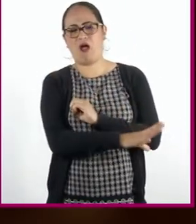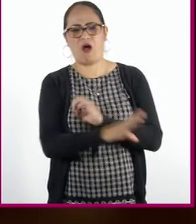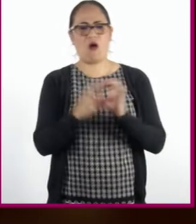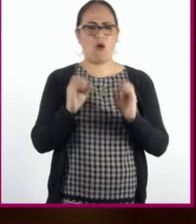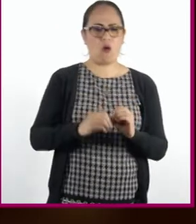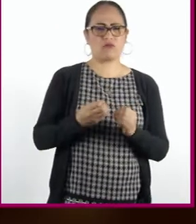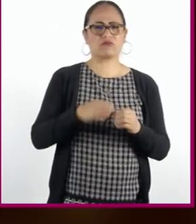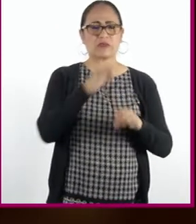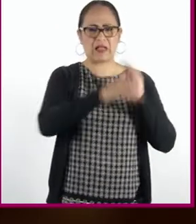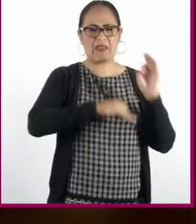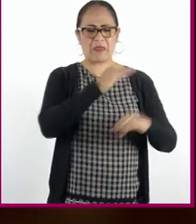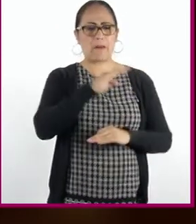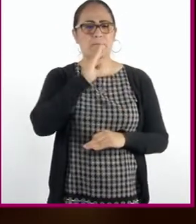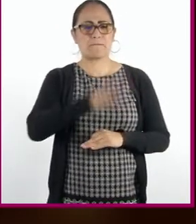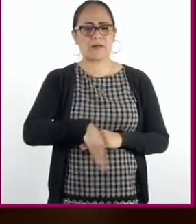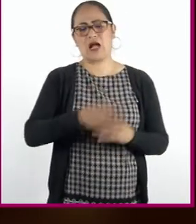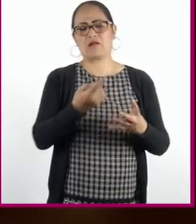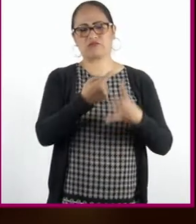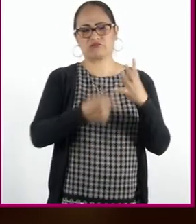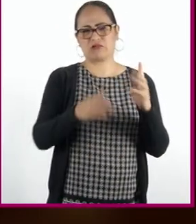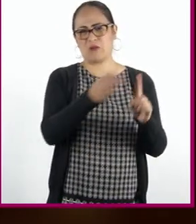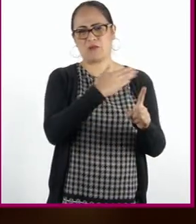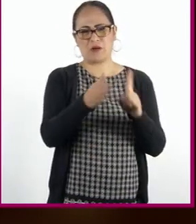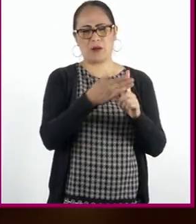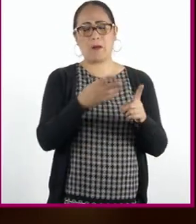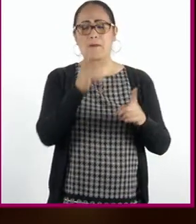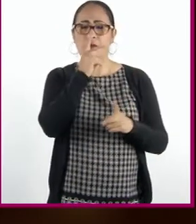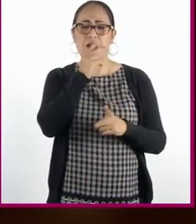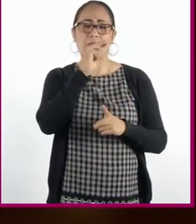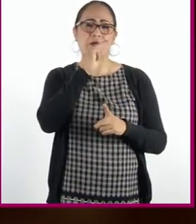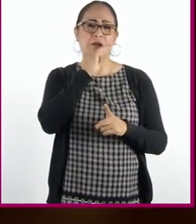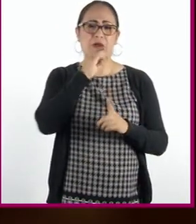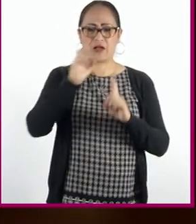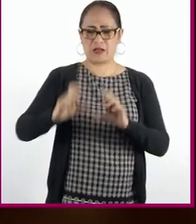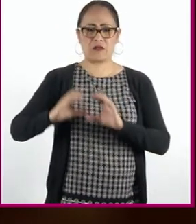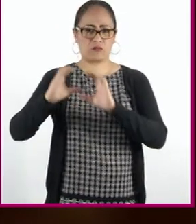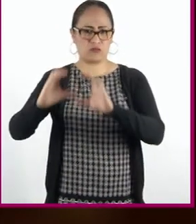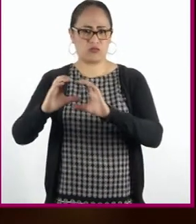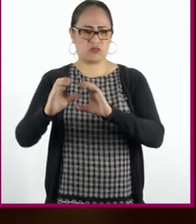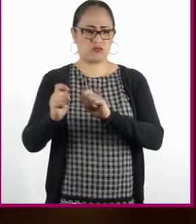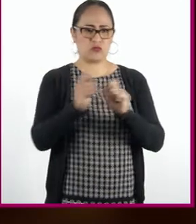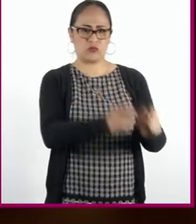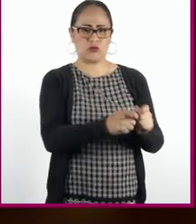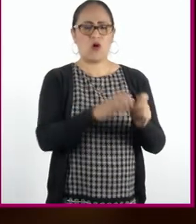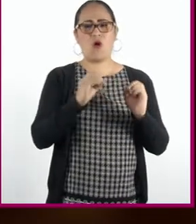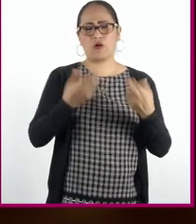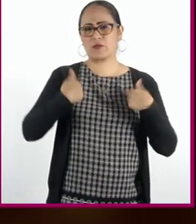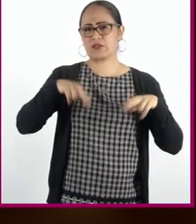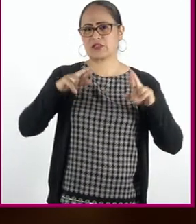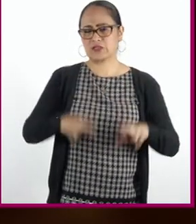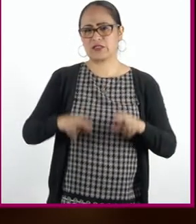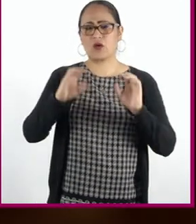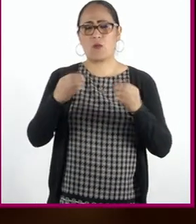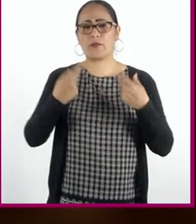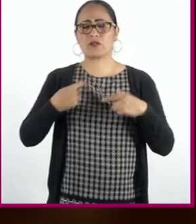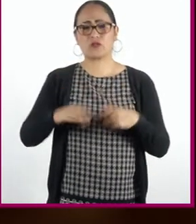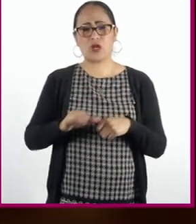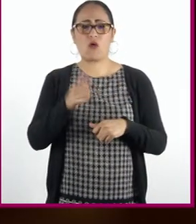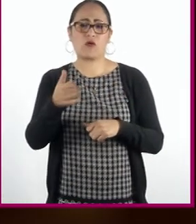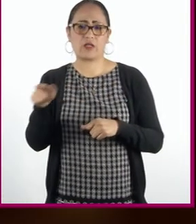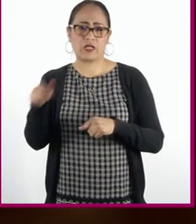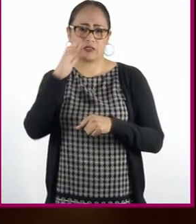sexual, mientras el niño se encuentre bajo la custodia de los padres, de un representante legal o de cualquier otra persona que lo tenga a su